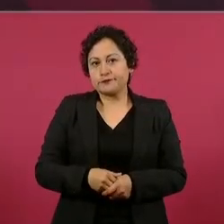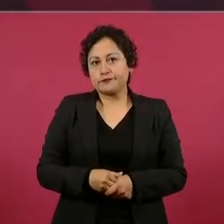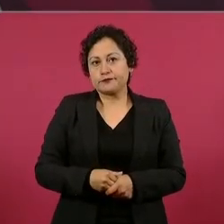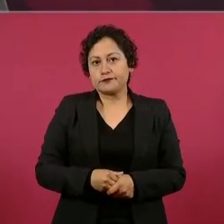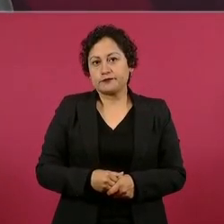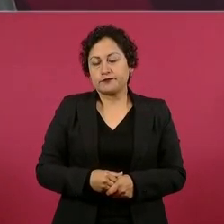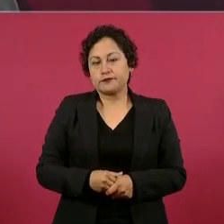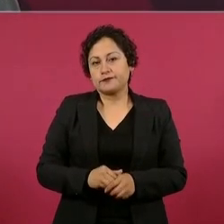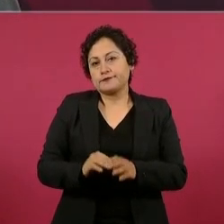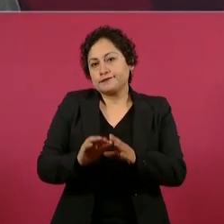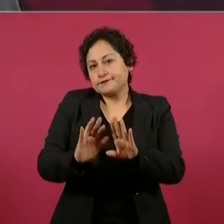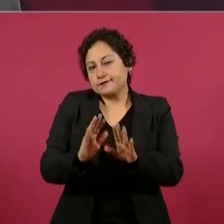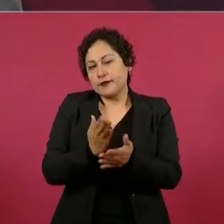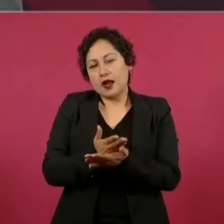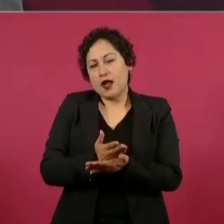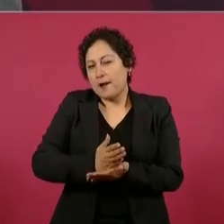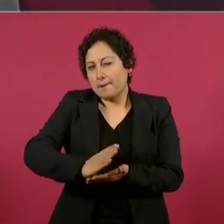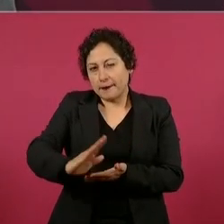ya